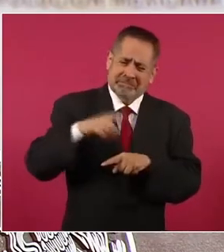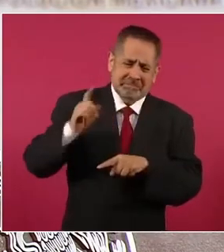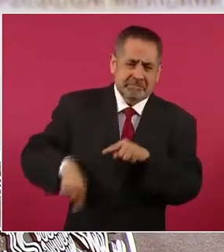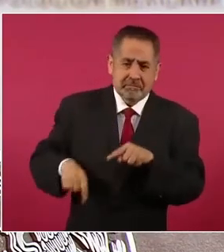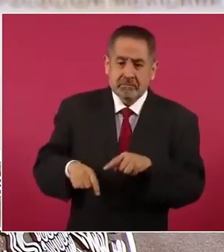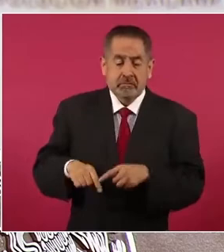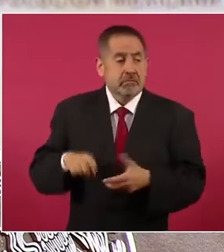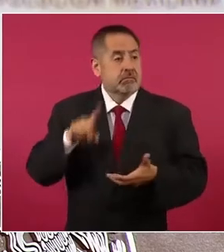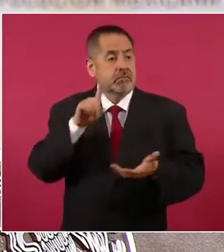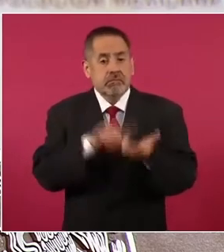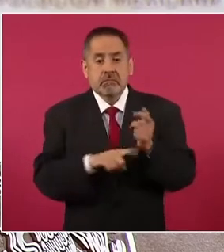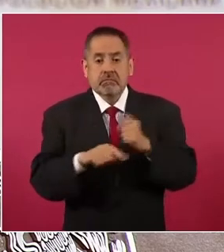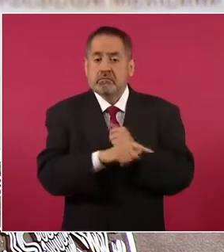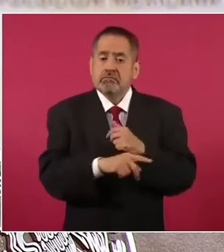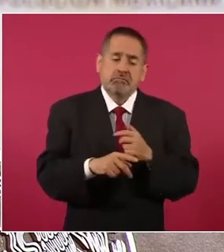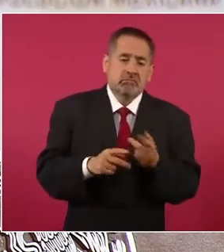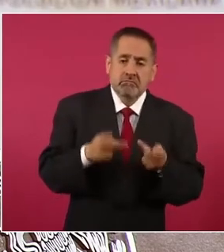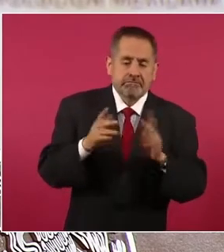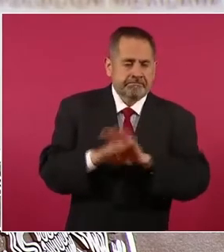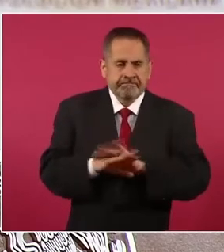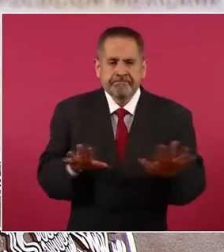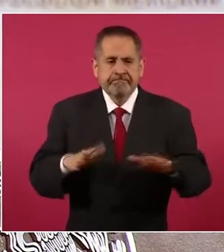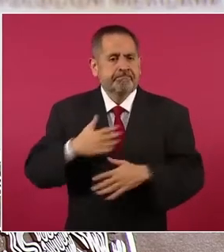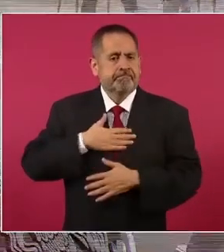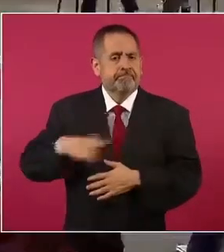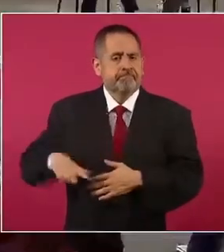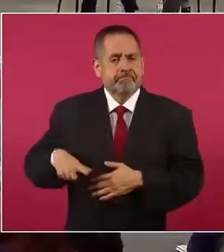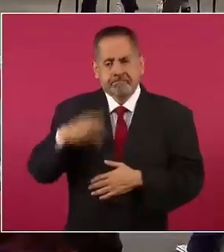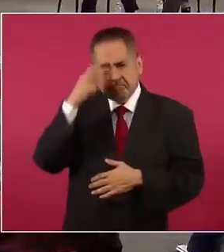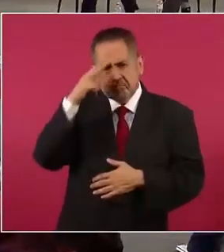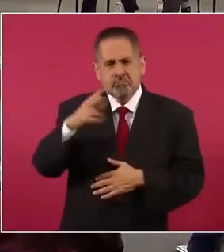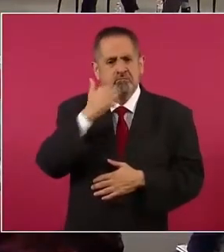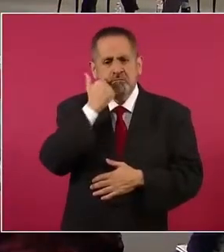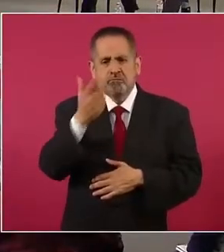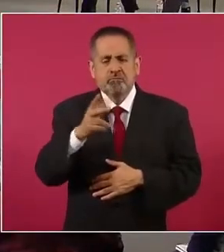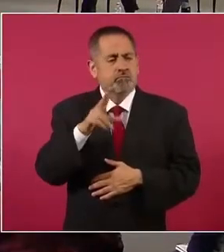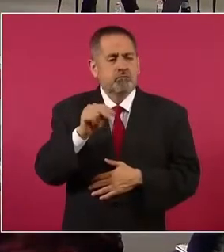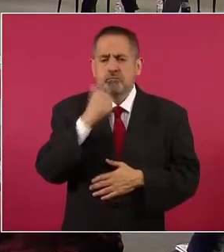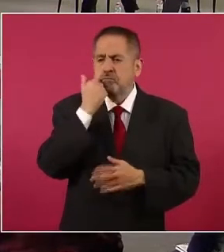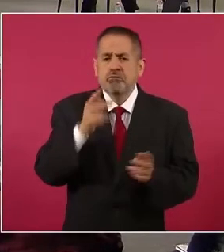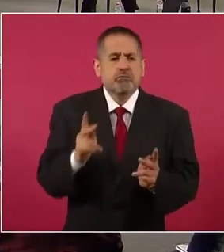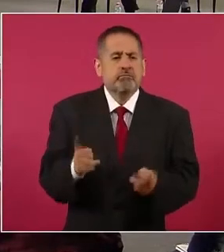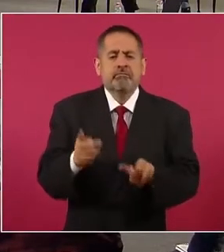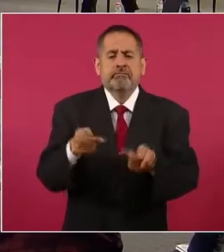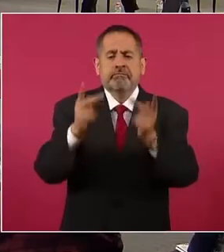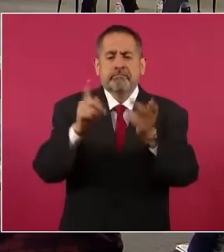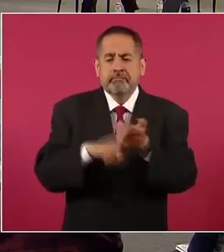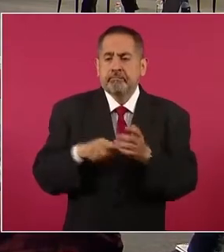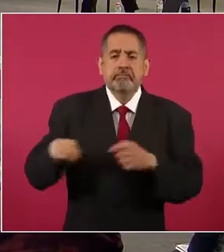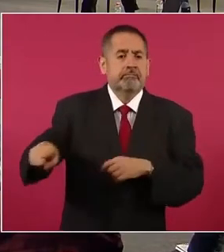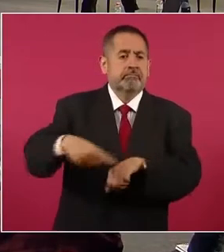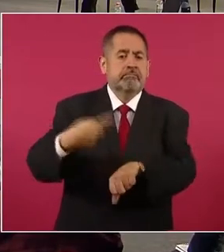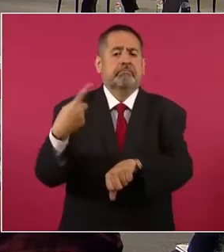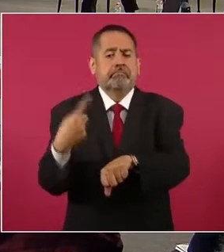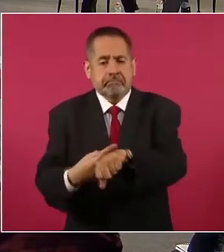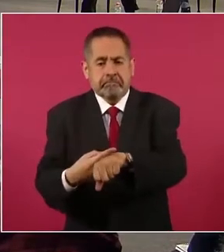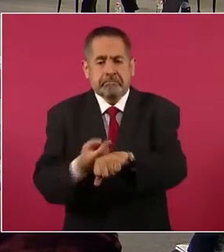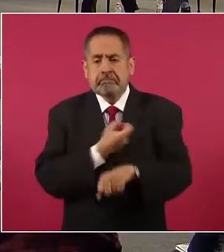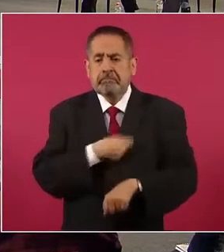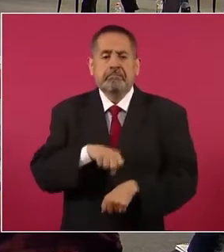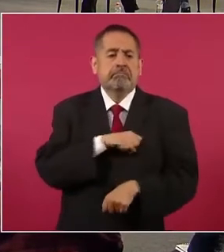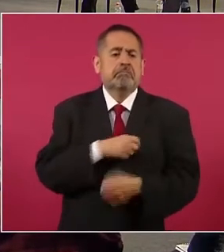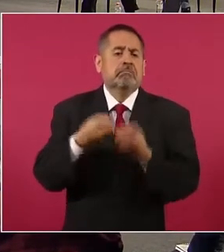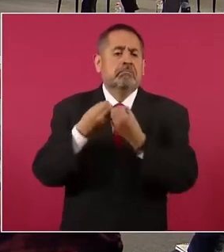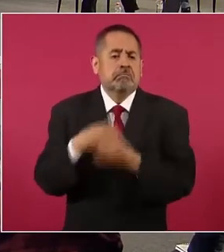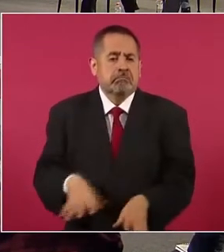existe un claro compromiso del Gobierno de México para evitar productos que comprometan la salud humana.